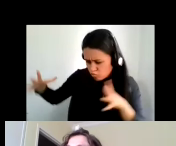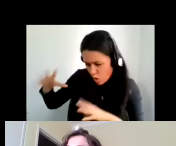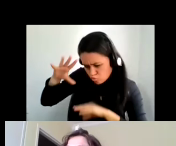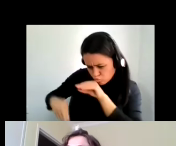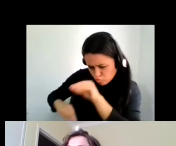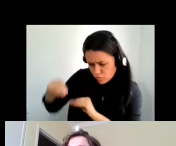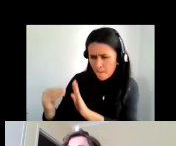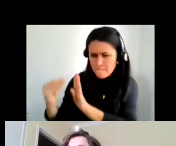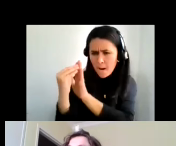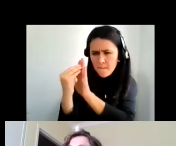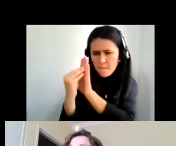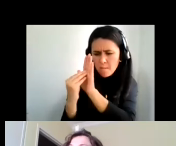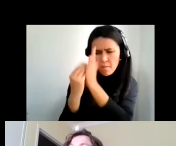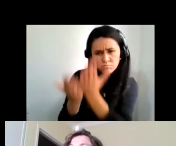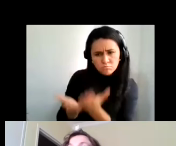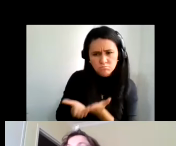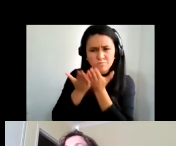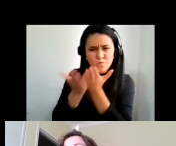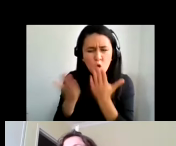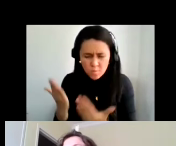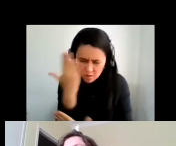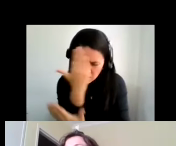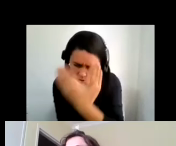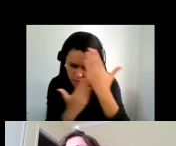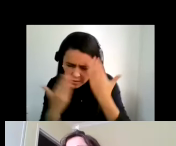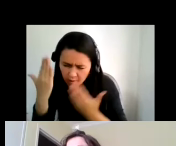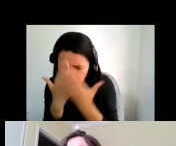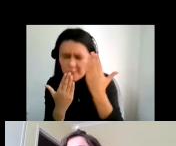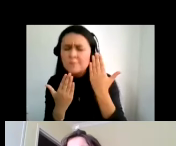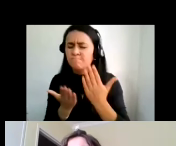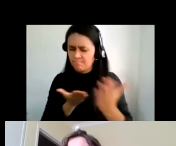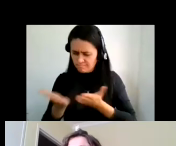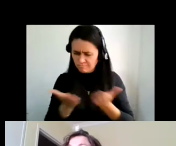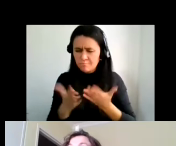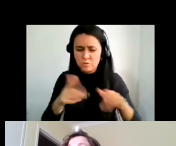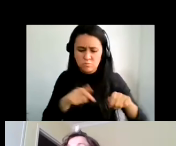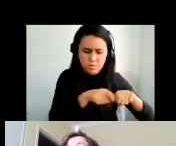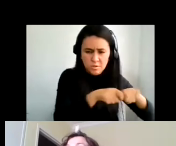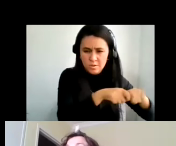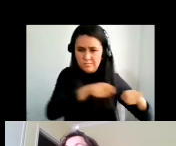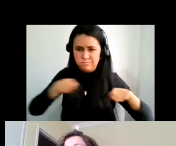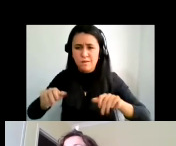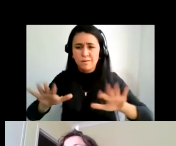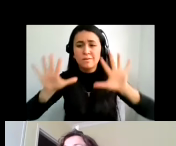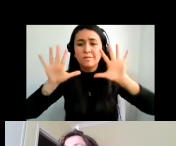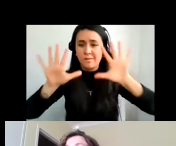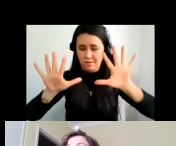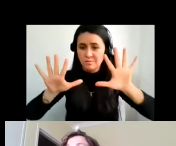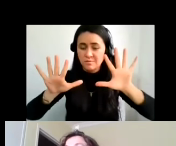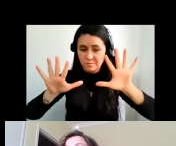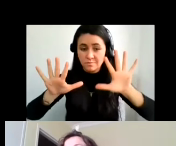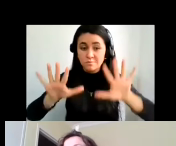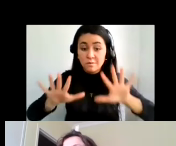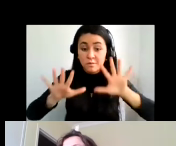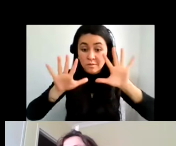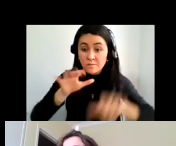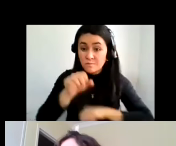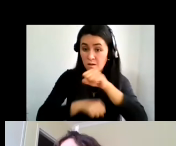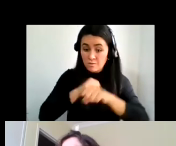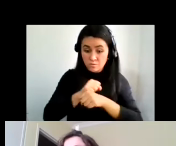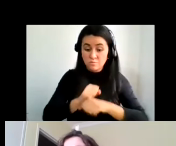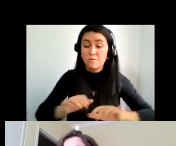builds on evaluar 10 years el of work acceso a servicios y trying esto se out various basa en 10 años de barrier trabajo assessment methods in different tratando country distintos contexts, métodos and